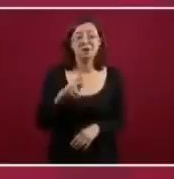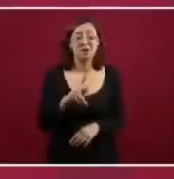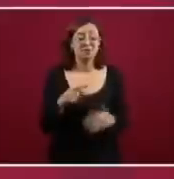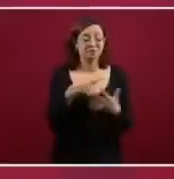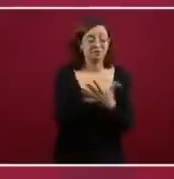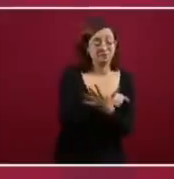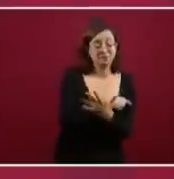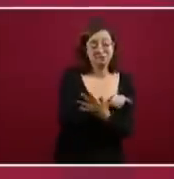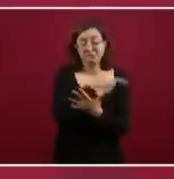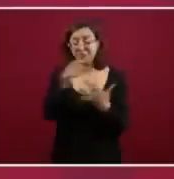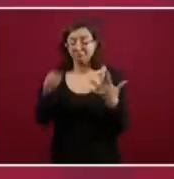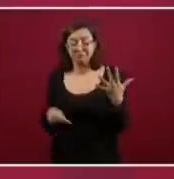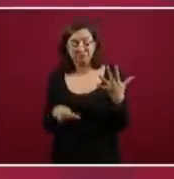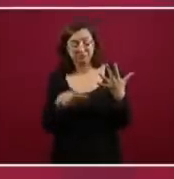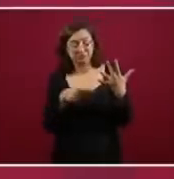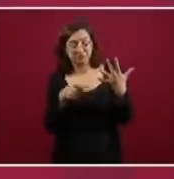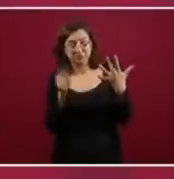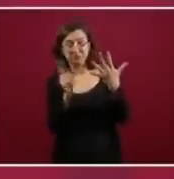de varios